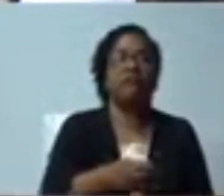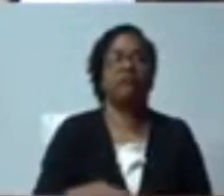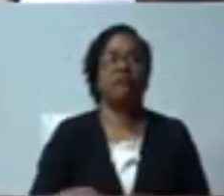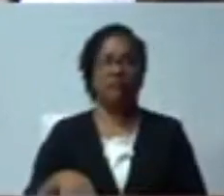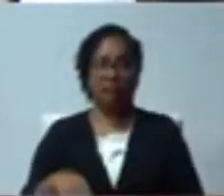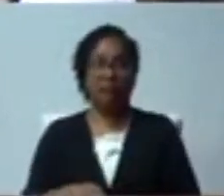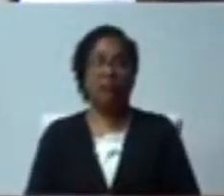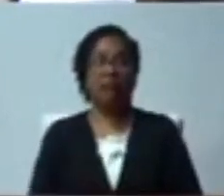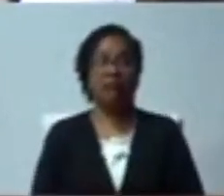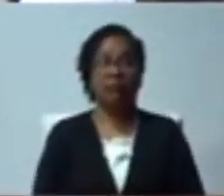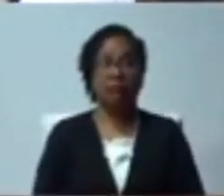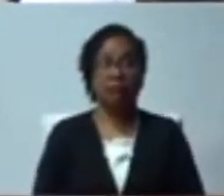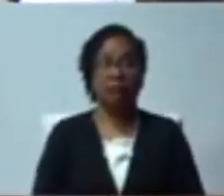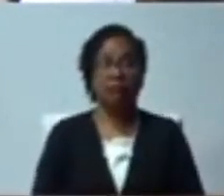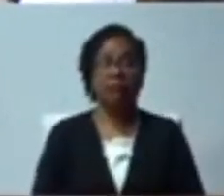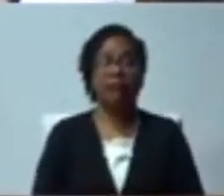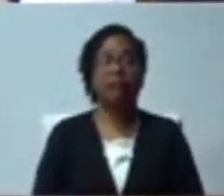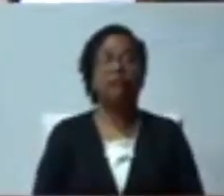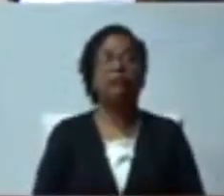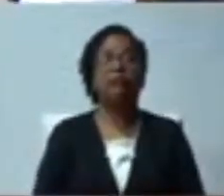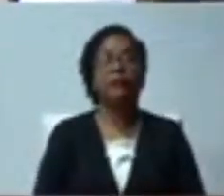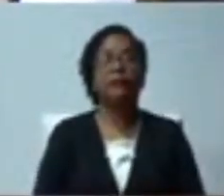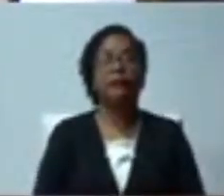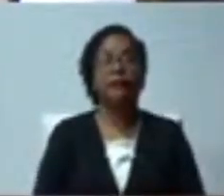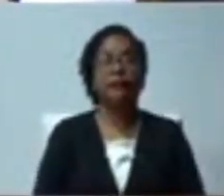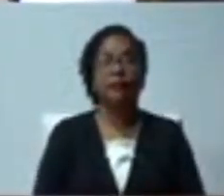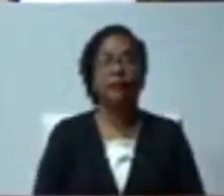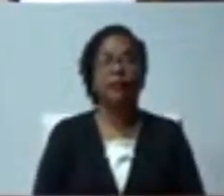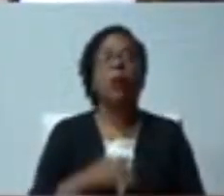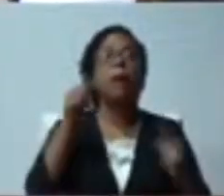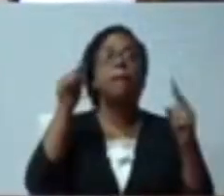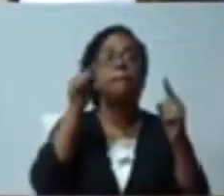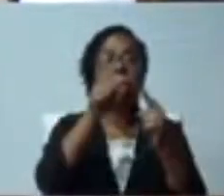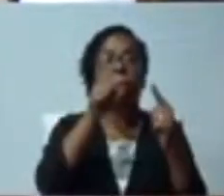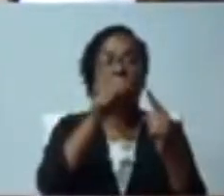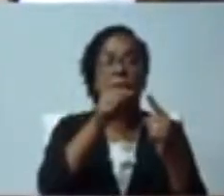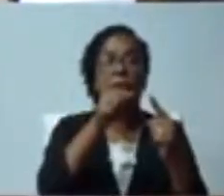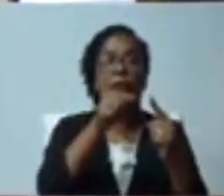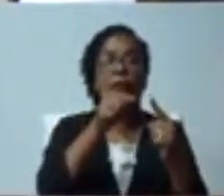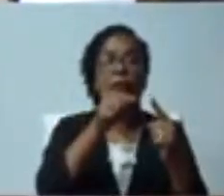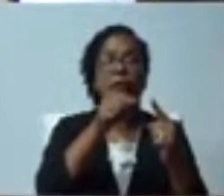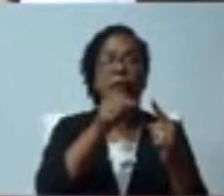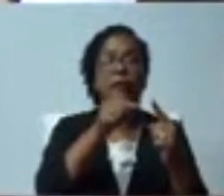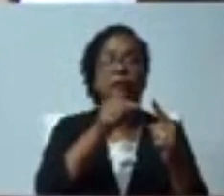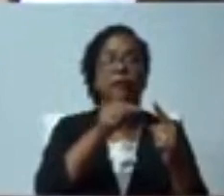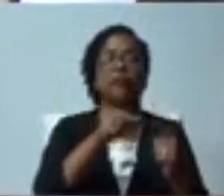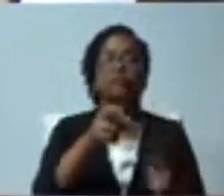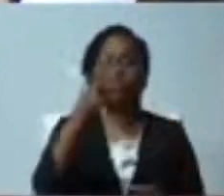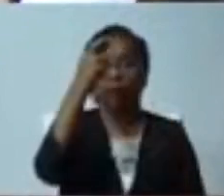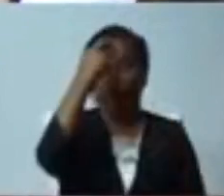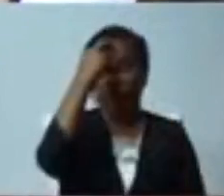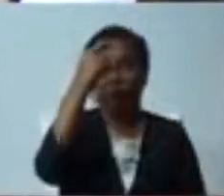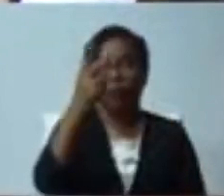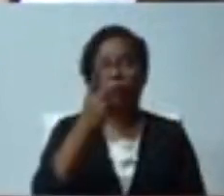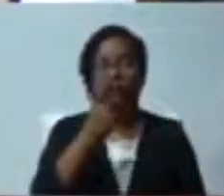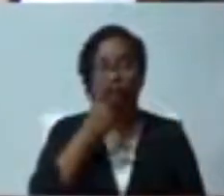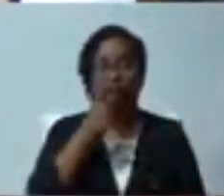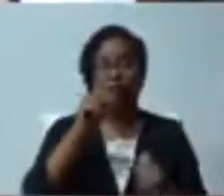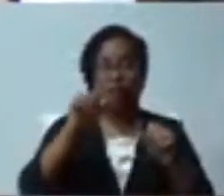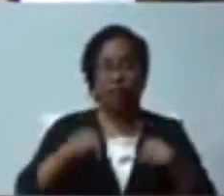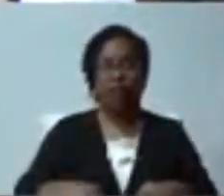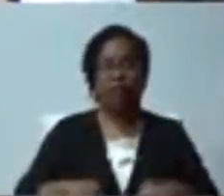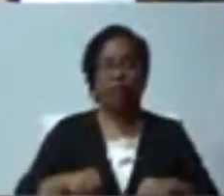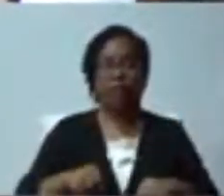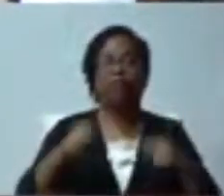lograr que la República Dominicana pueda tener más casos, y lo voy a